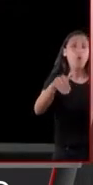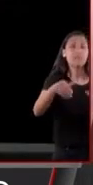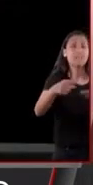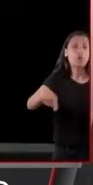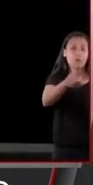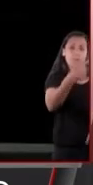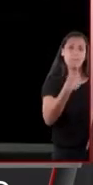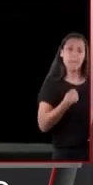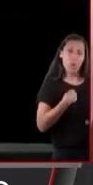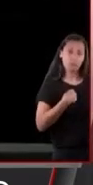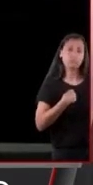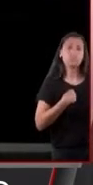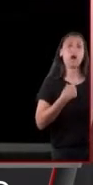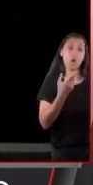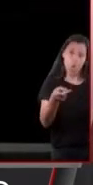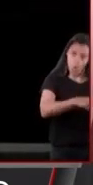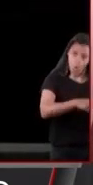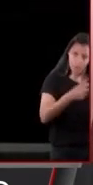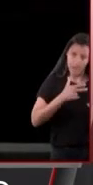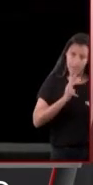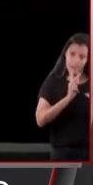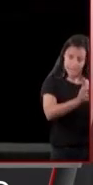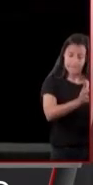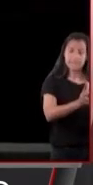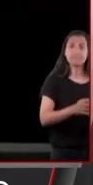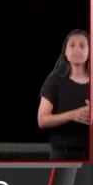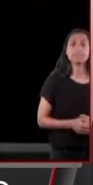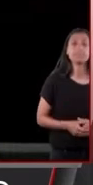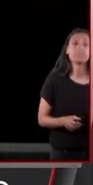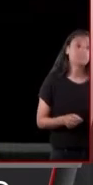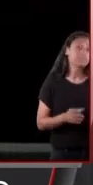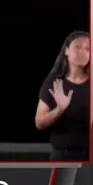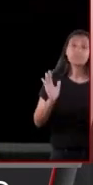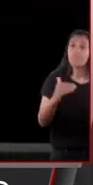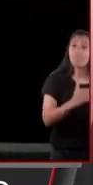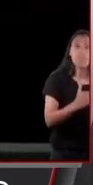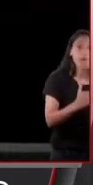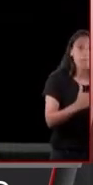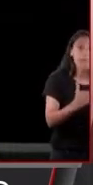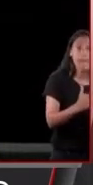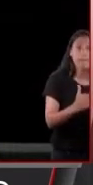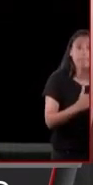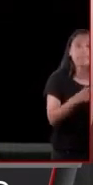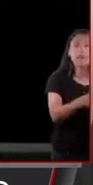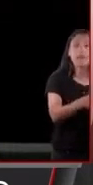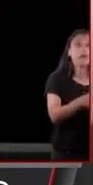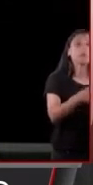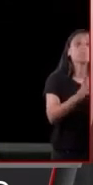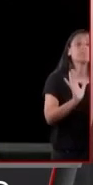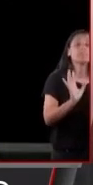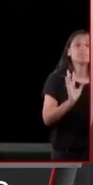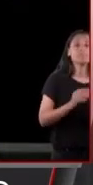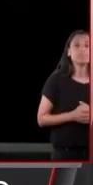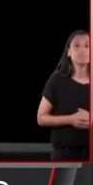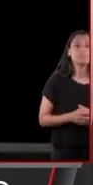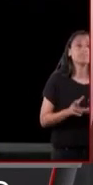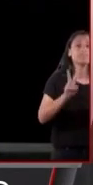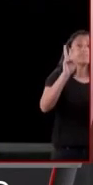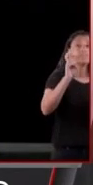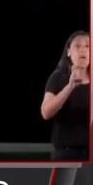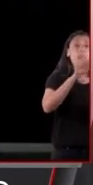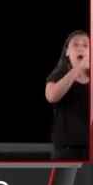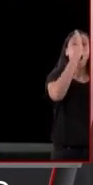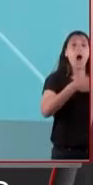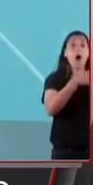gobernador, que fue elegido vicegobernador por el periodo constitucional 2011-2015 y luego elegido gobernador en 2